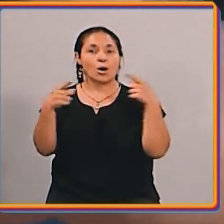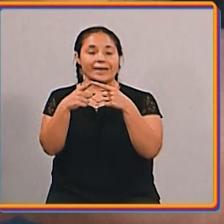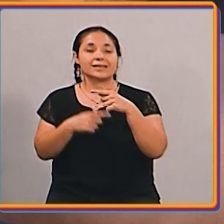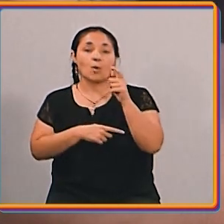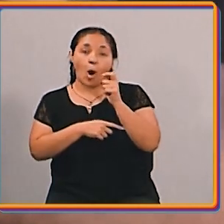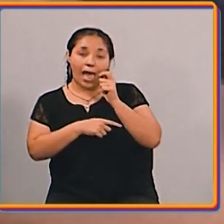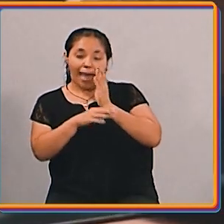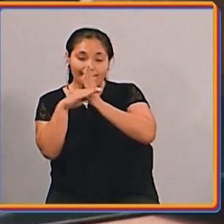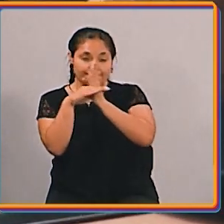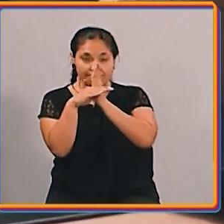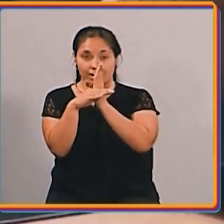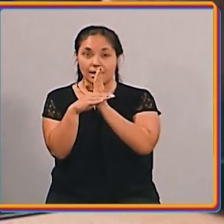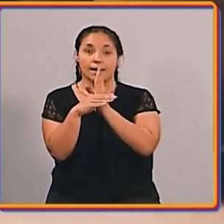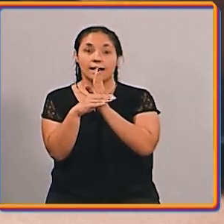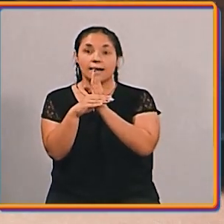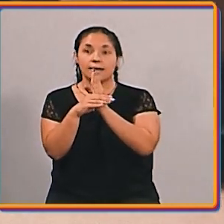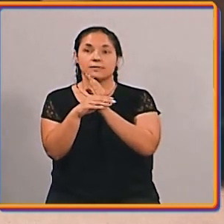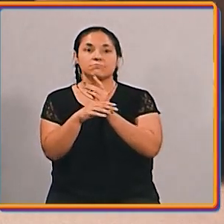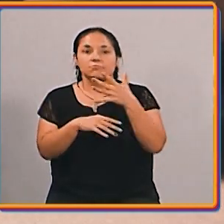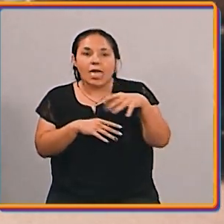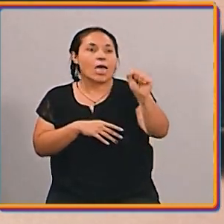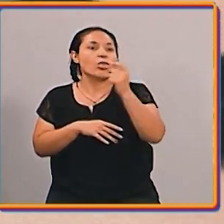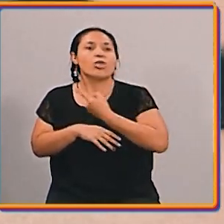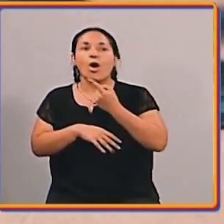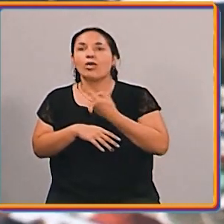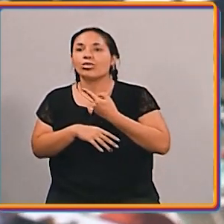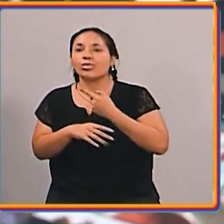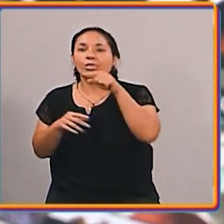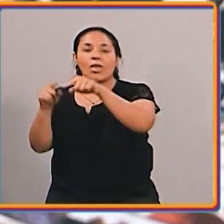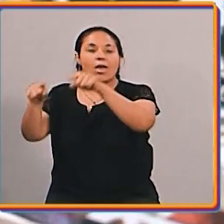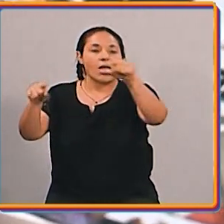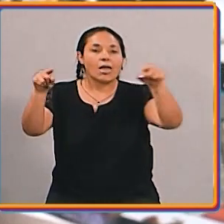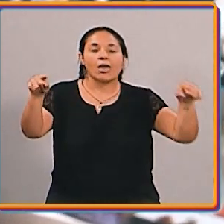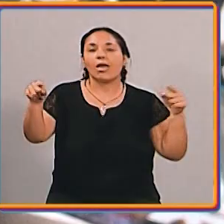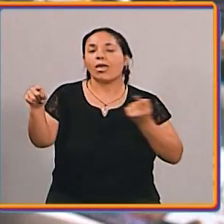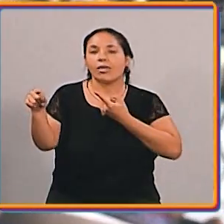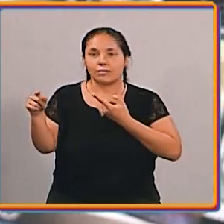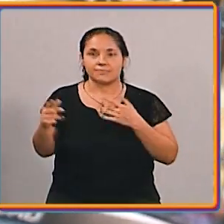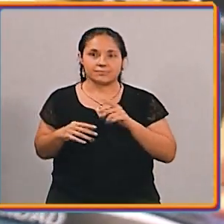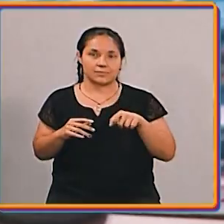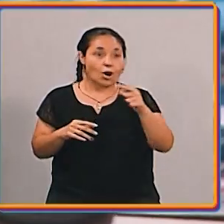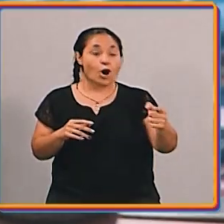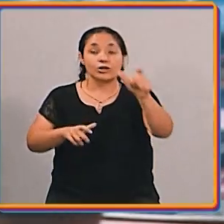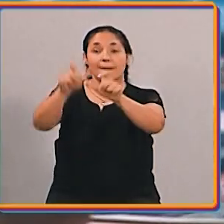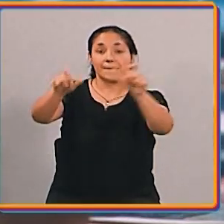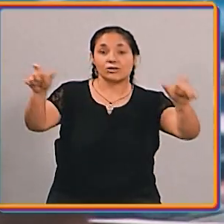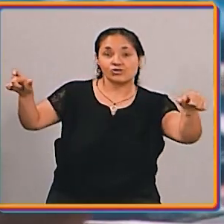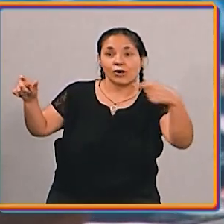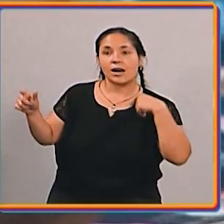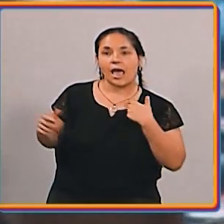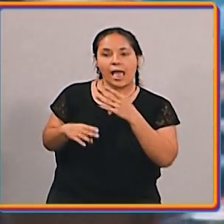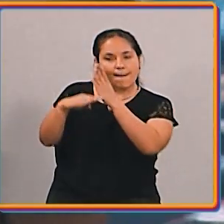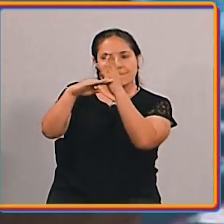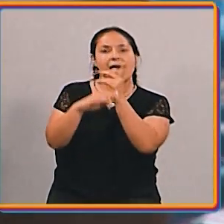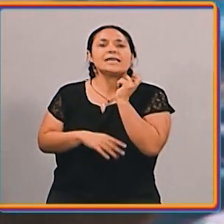El objetivo del espía es tener que descubrir en qué lugar están todos los agentes y los agentes van a tener que descubrir quién es el